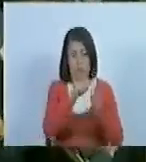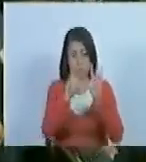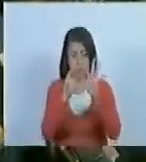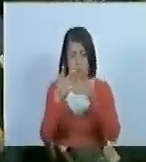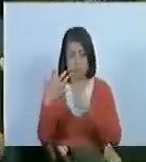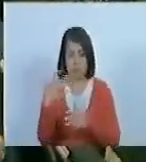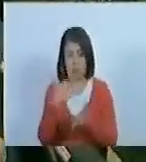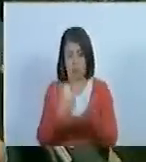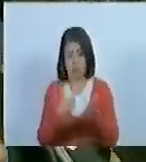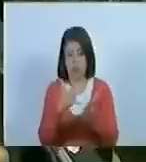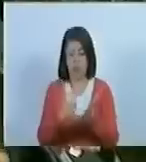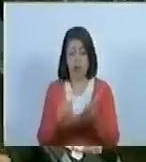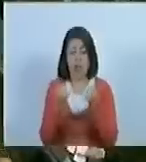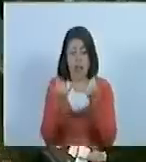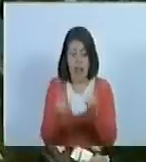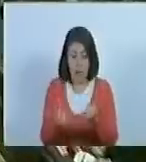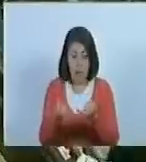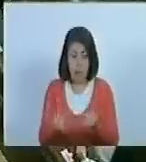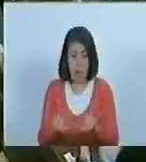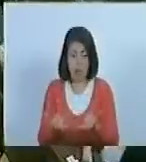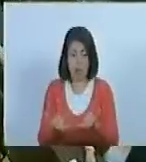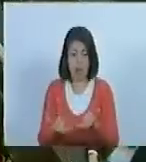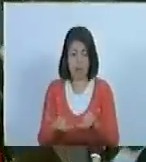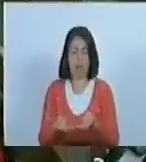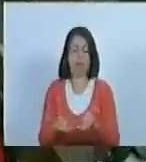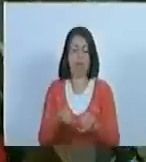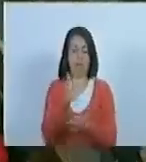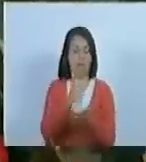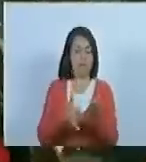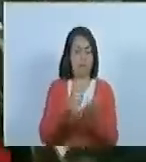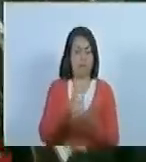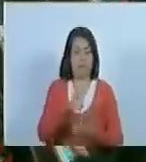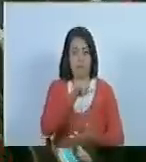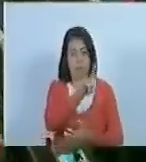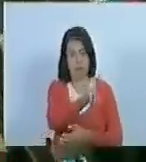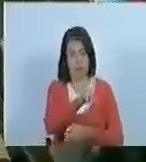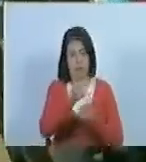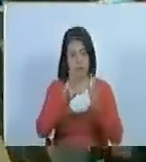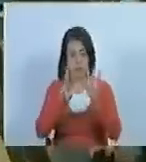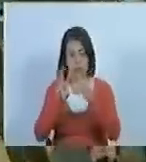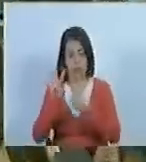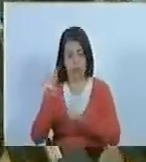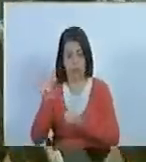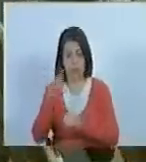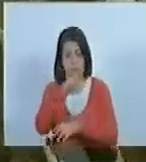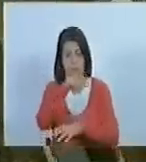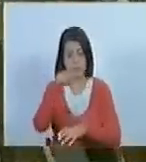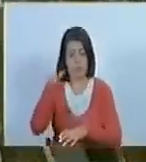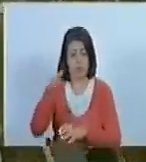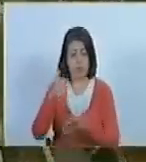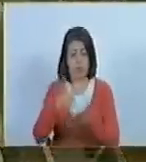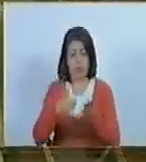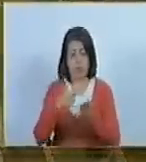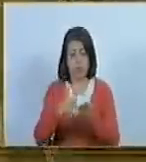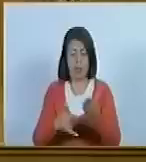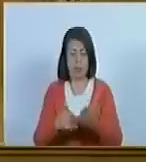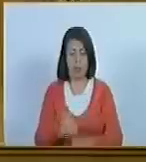165 postulaciones. Bueno, esta vez se postularon 184 ciudadanos.